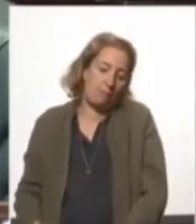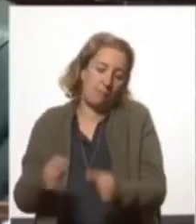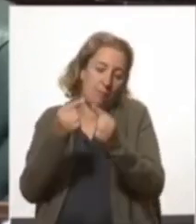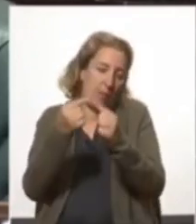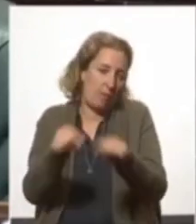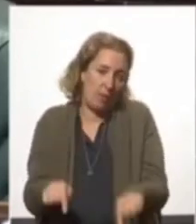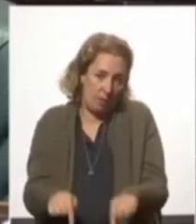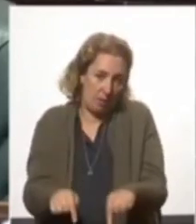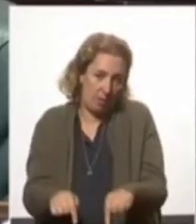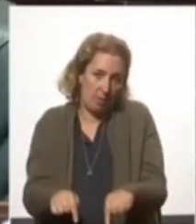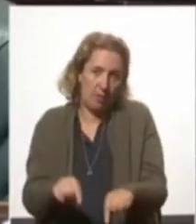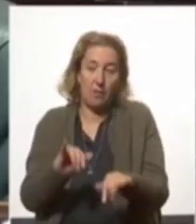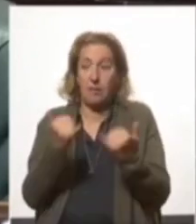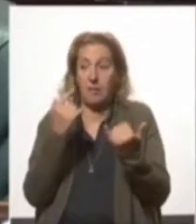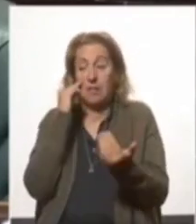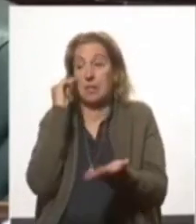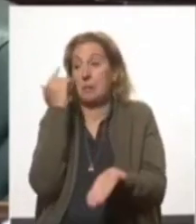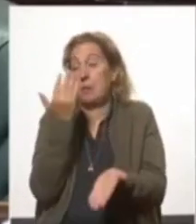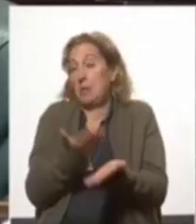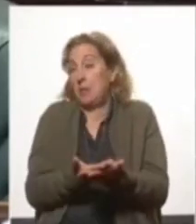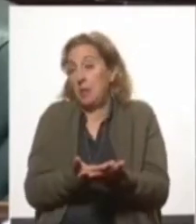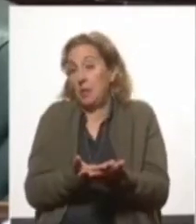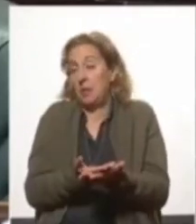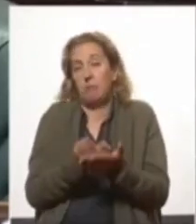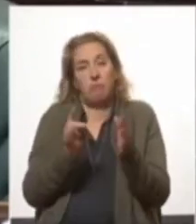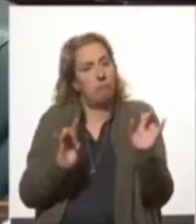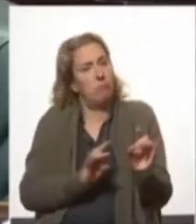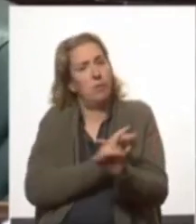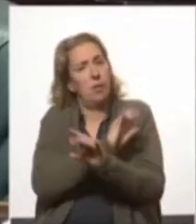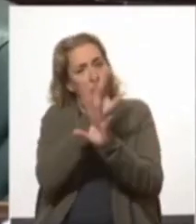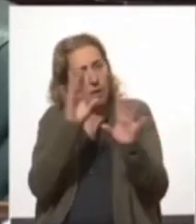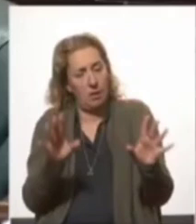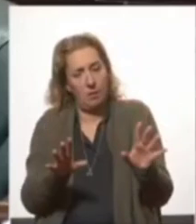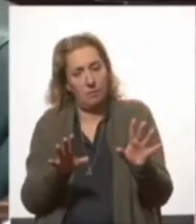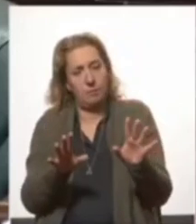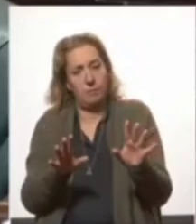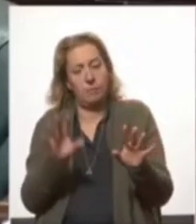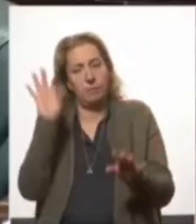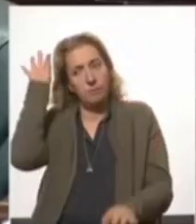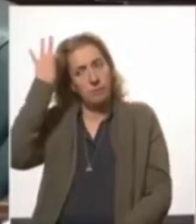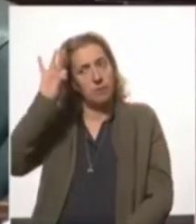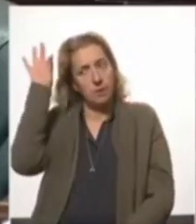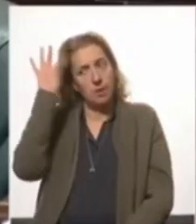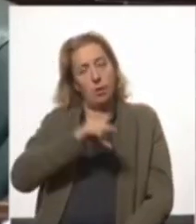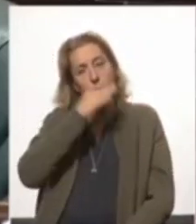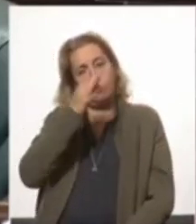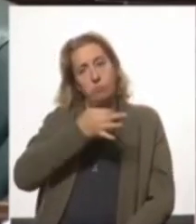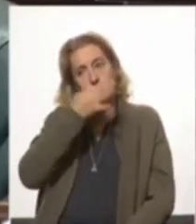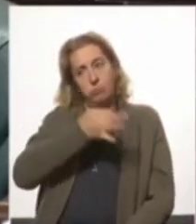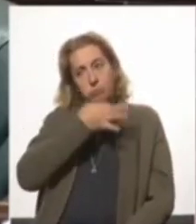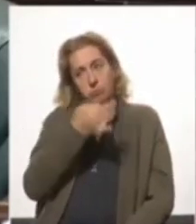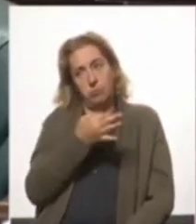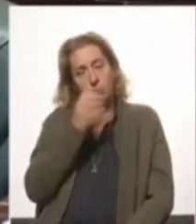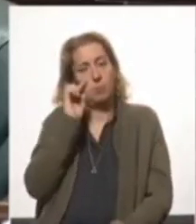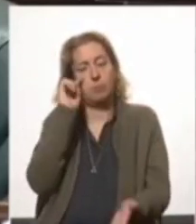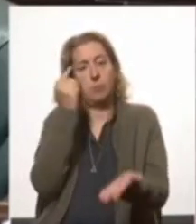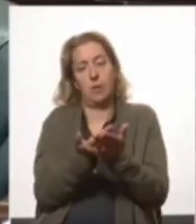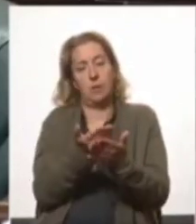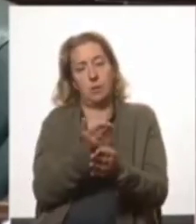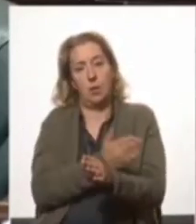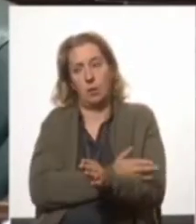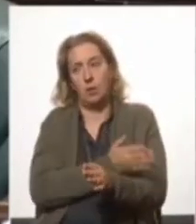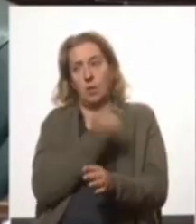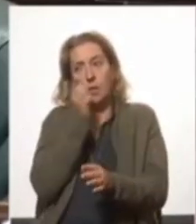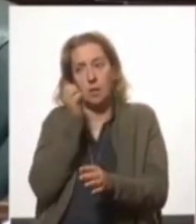diferente del que está planteado y que con absoluta claridad el senador preopinante planteó.